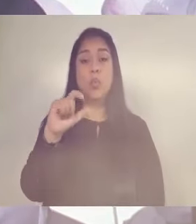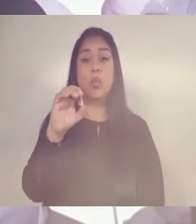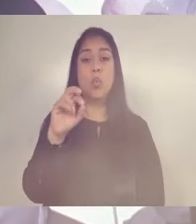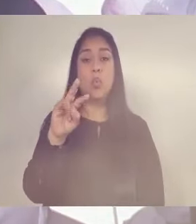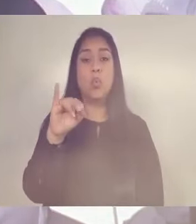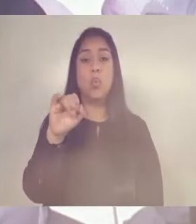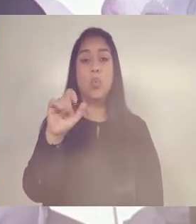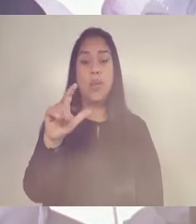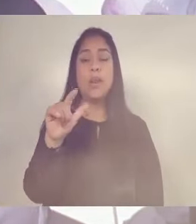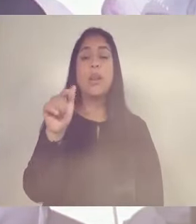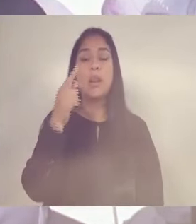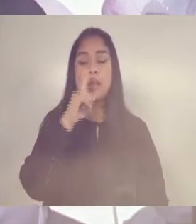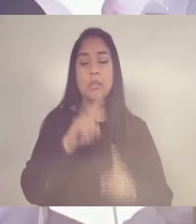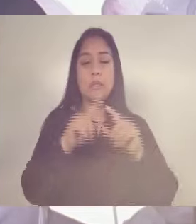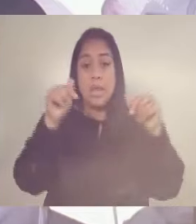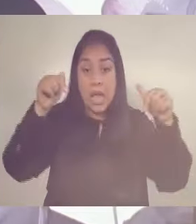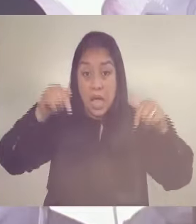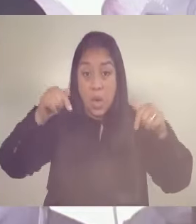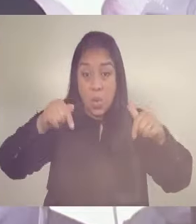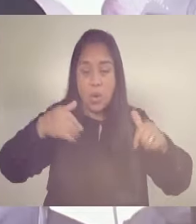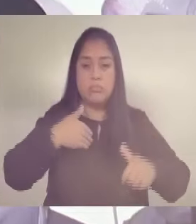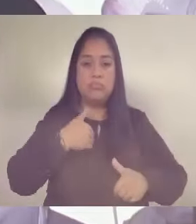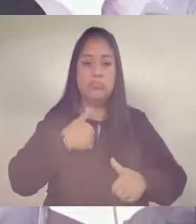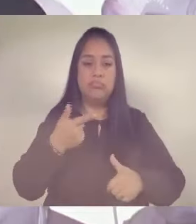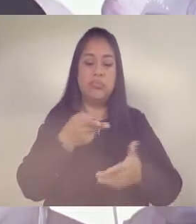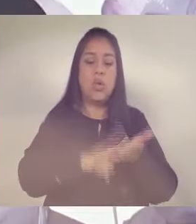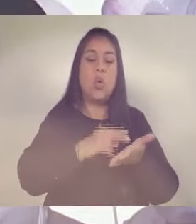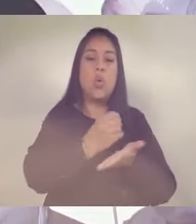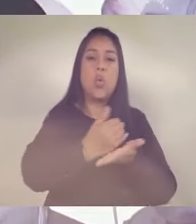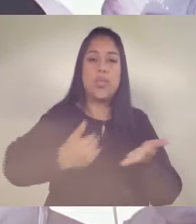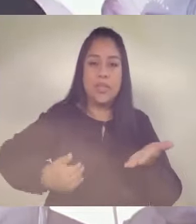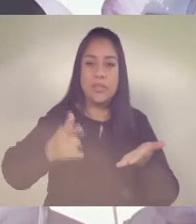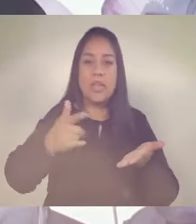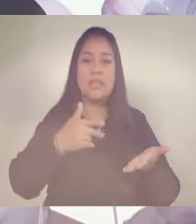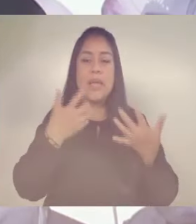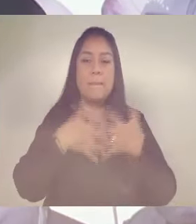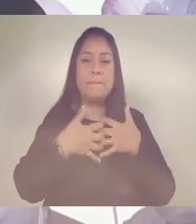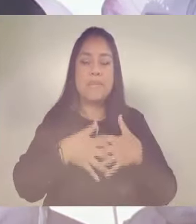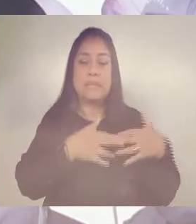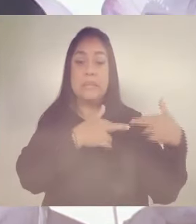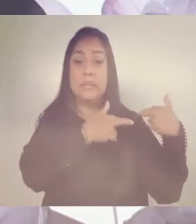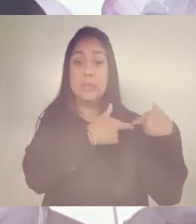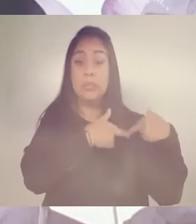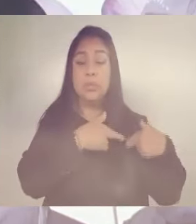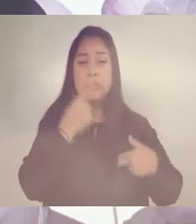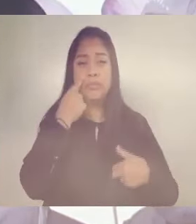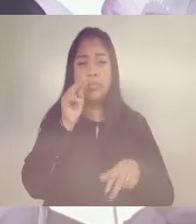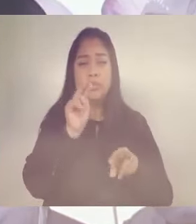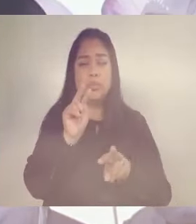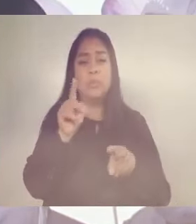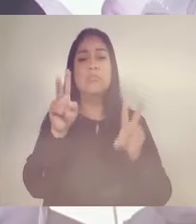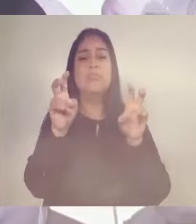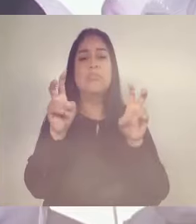y en este momento Covial tiene un contrato con una empresa que es responsable de lo que se conoce como el